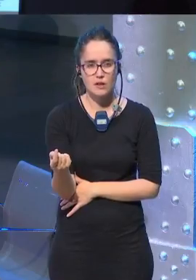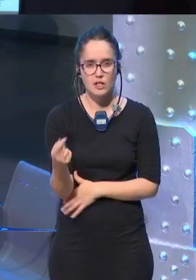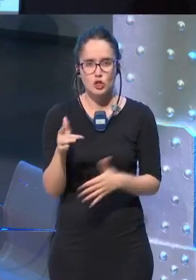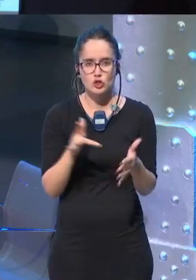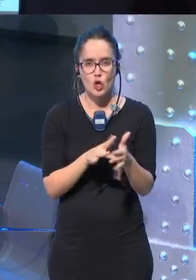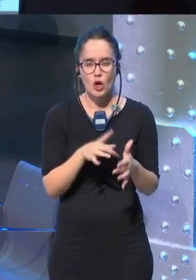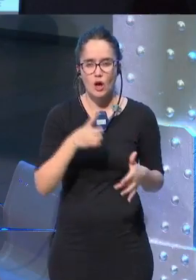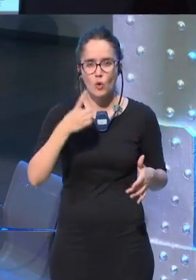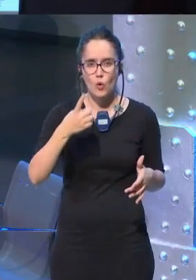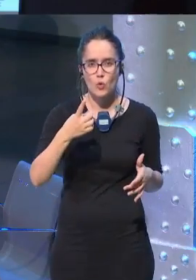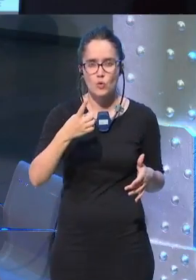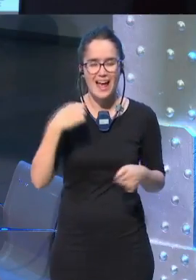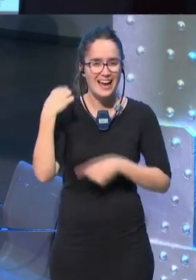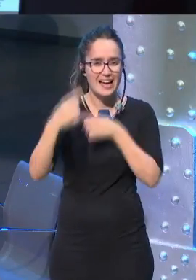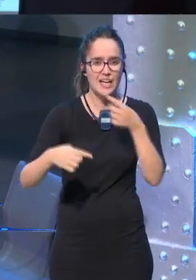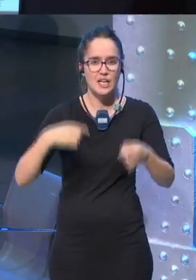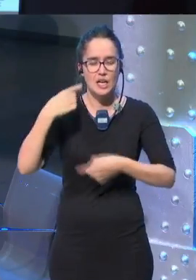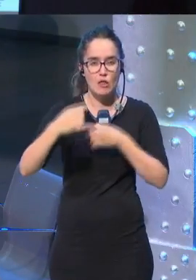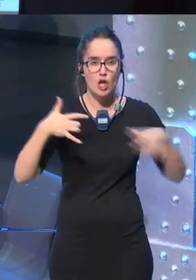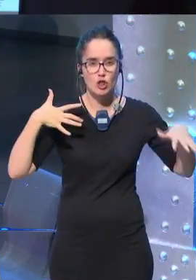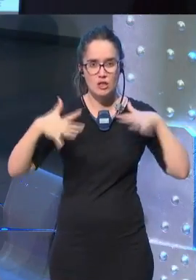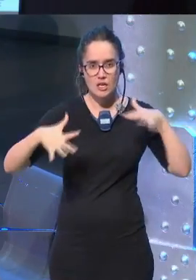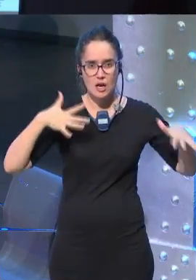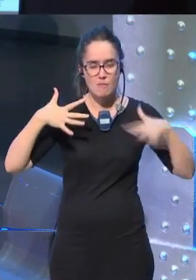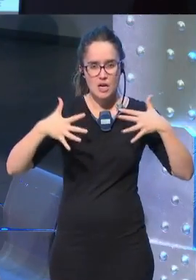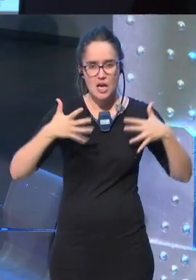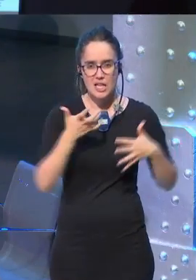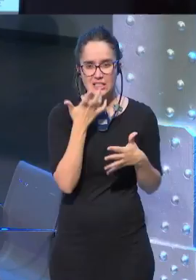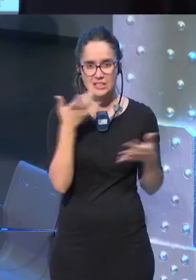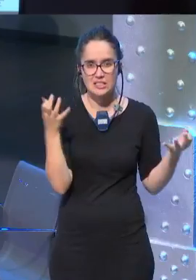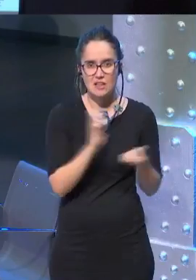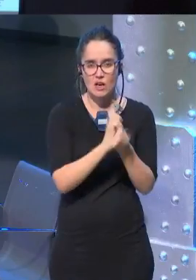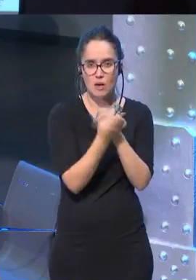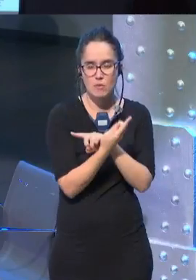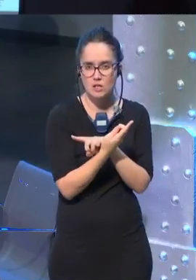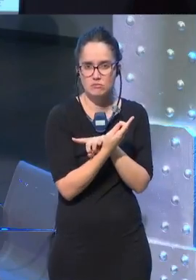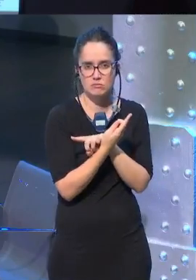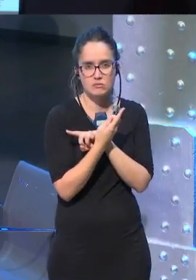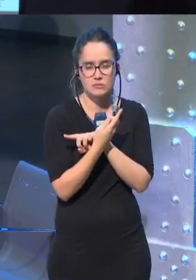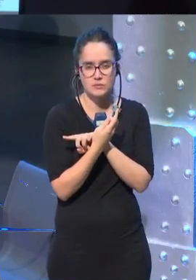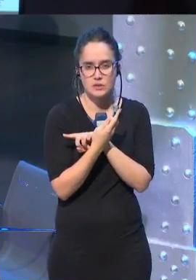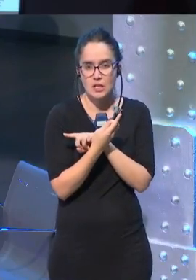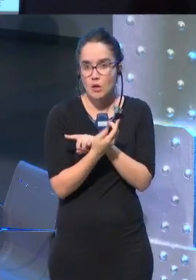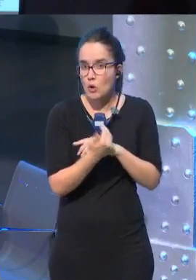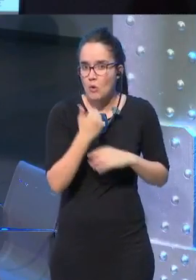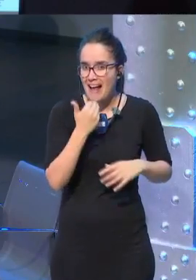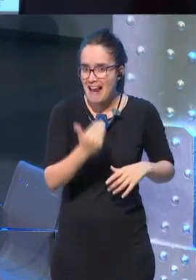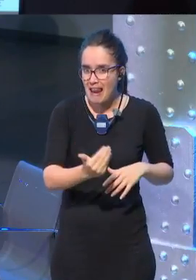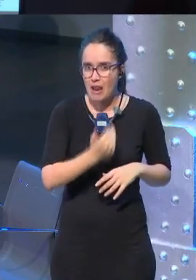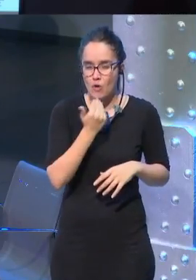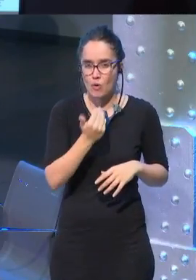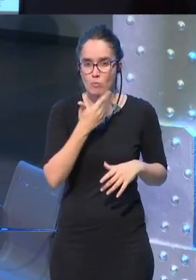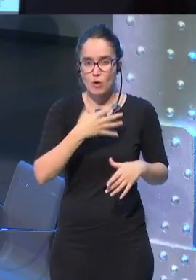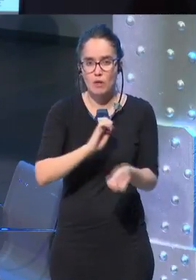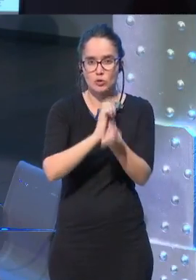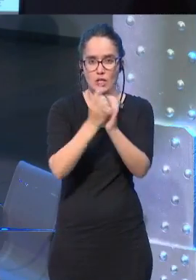tiene una generación dinámica, y si hay que cambiar cualquier criterio,